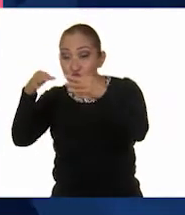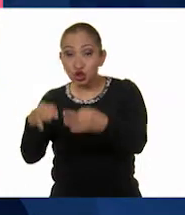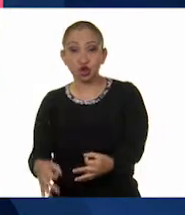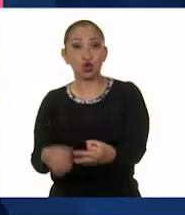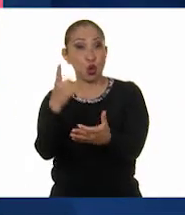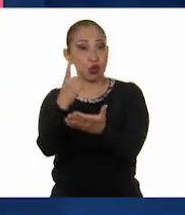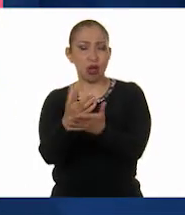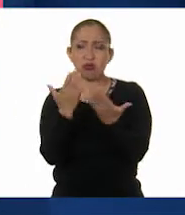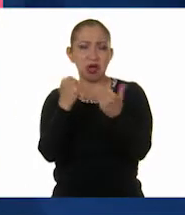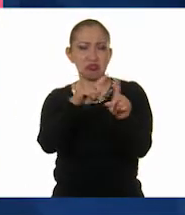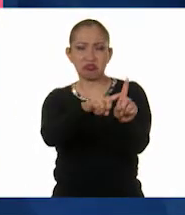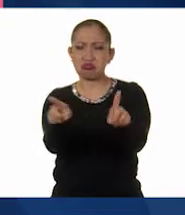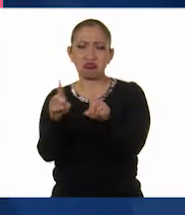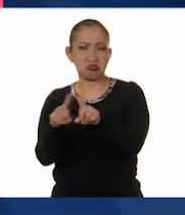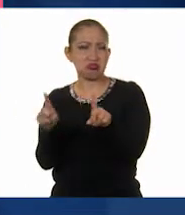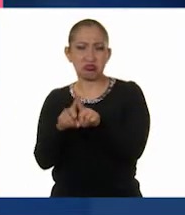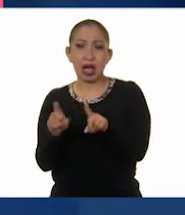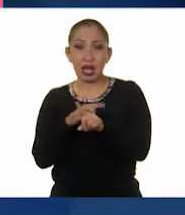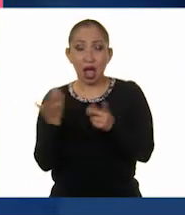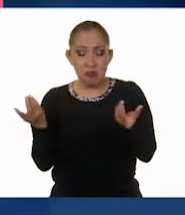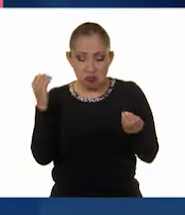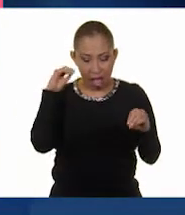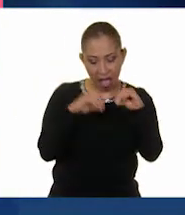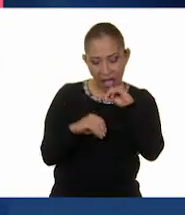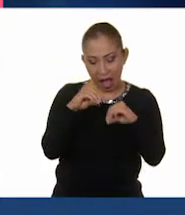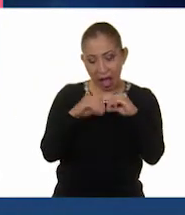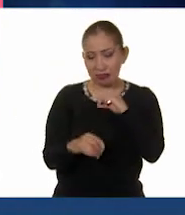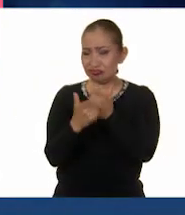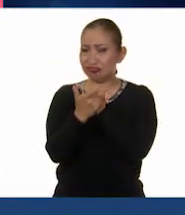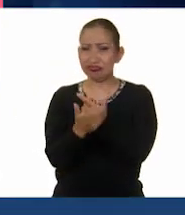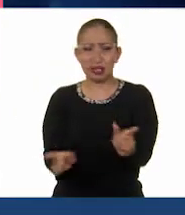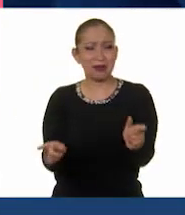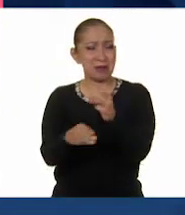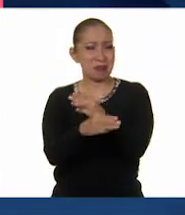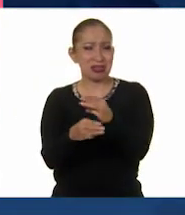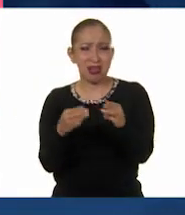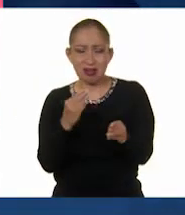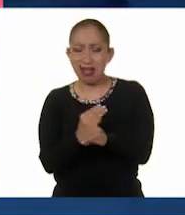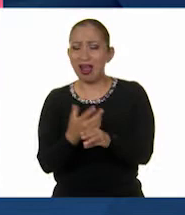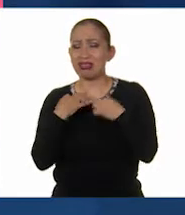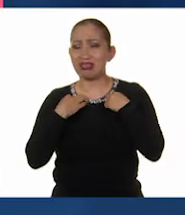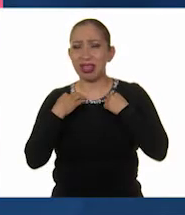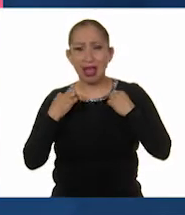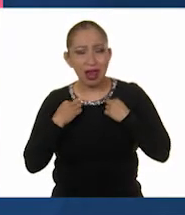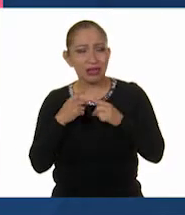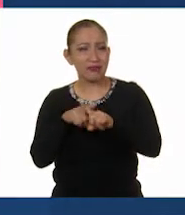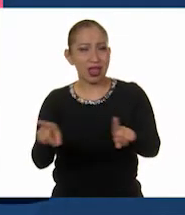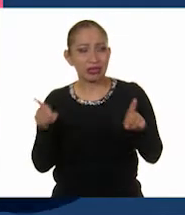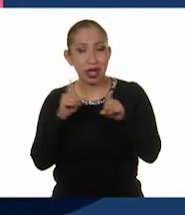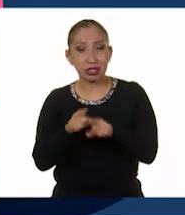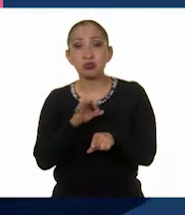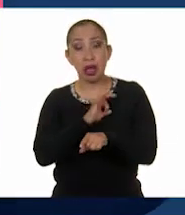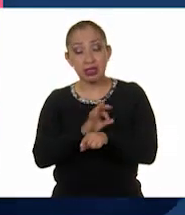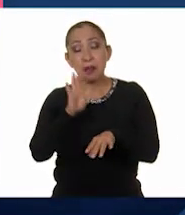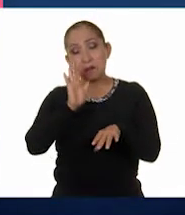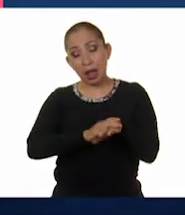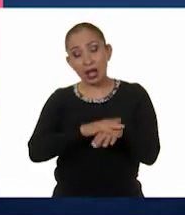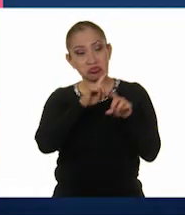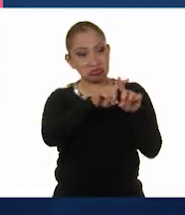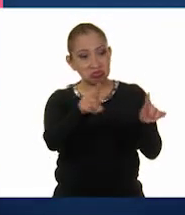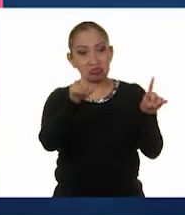sean únicos, por lo que la combinación ilimitada de telas y materiales da lugar a una mayor posibilidad